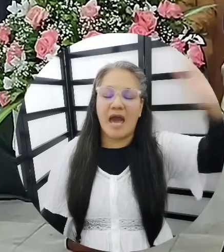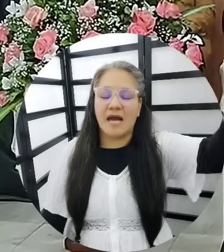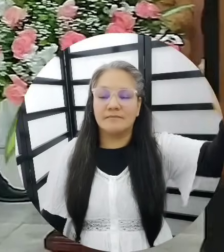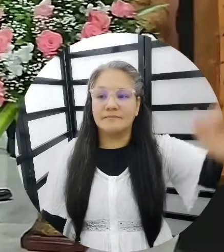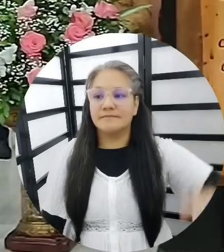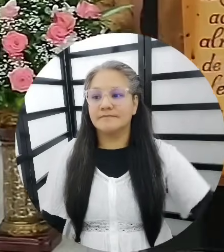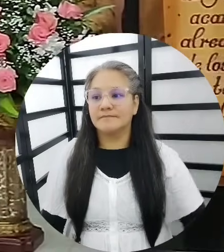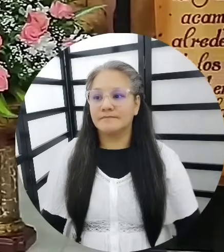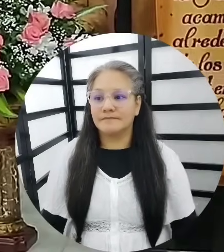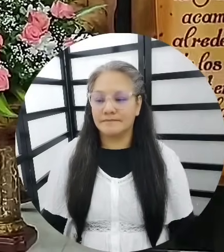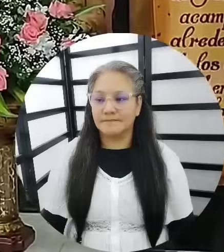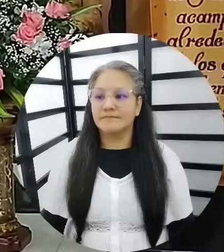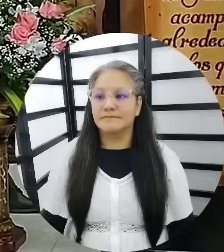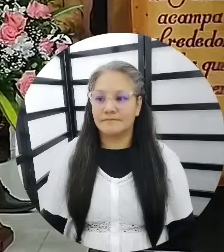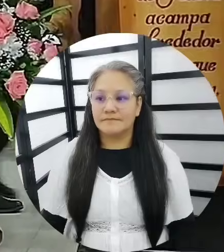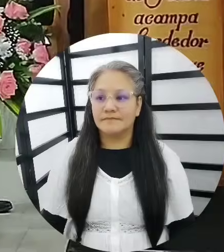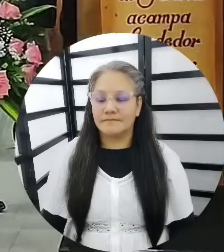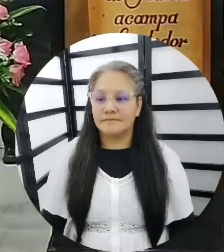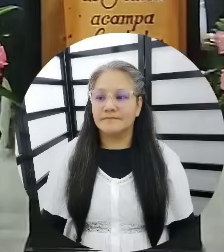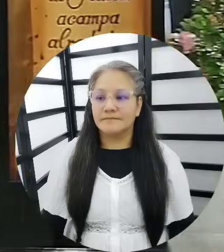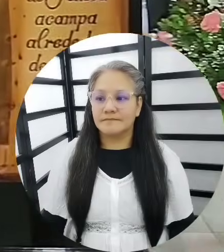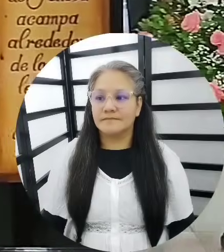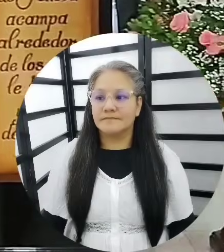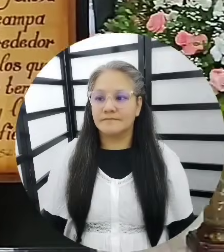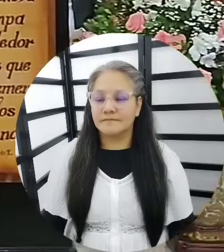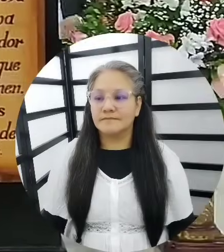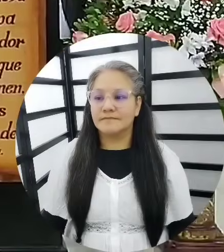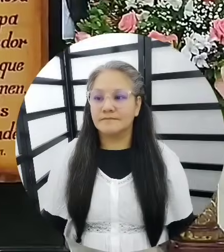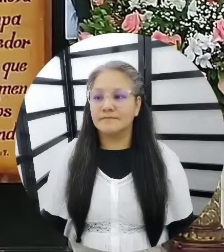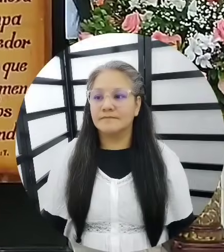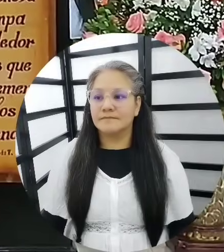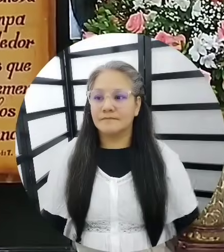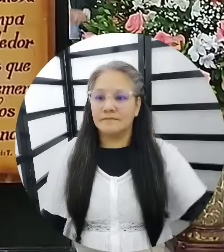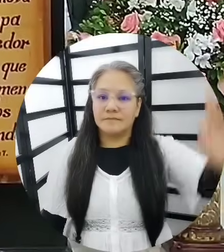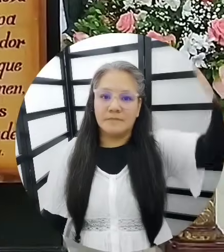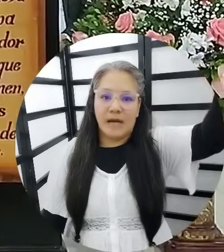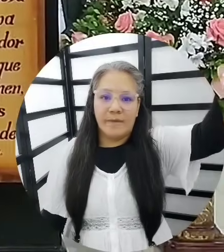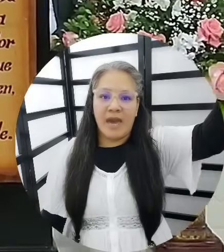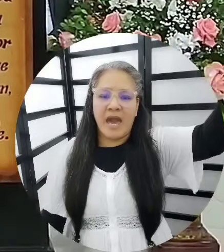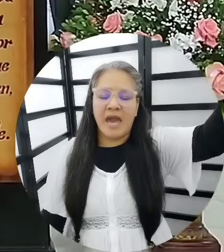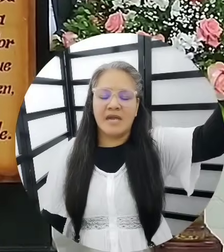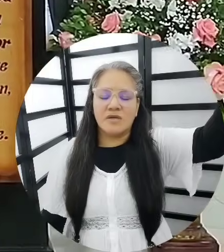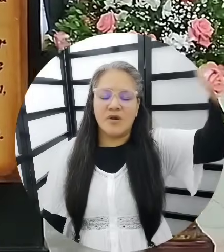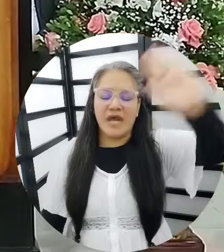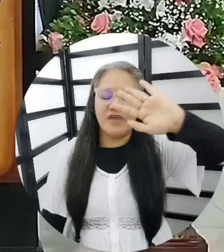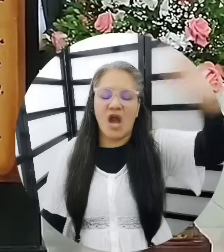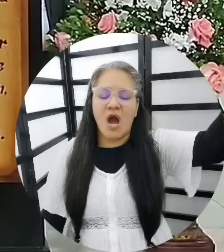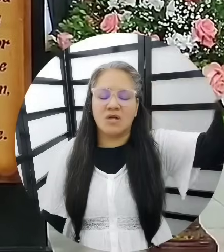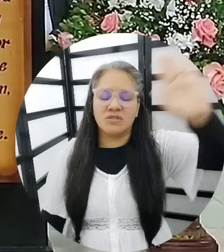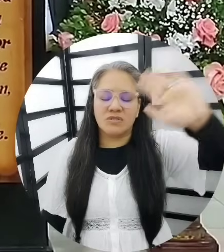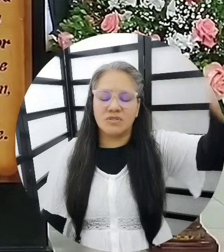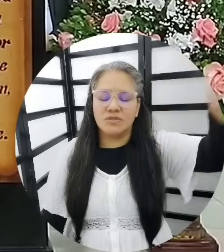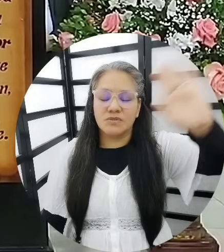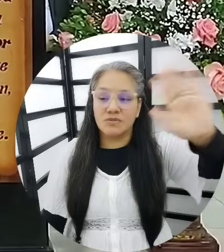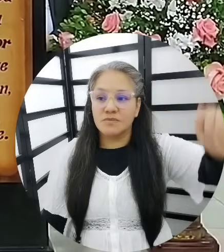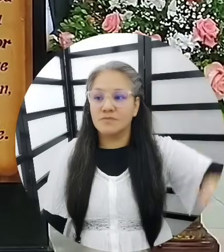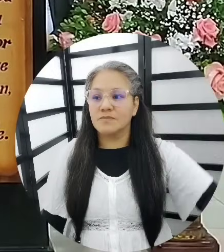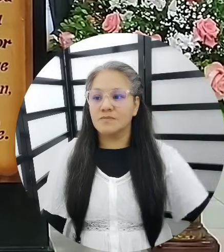del Señor. Eso es un privilegio que Dios nos ha dado, porque Dios nos ha ayudado hasta